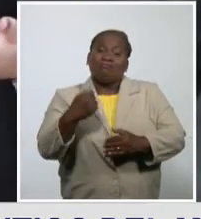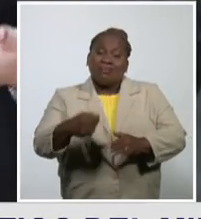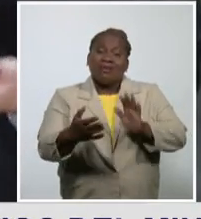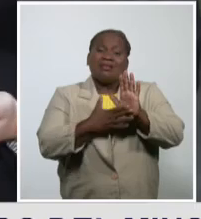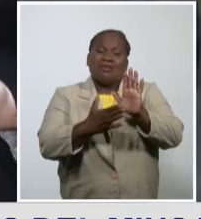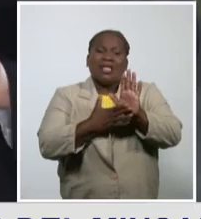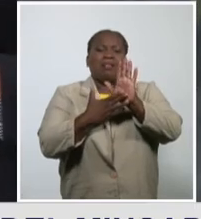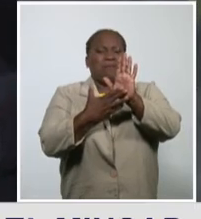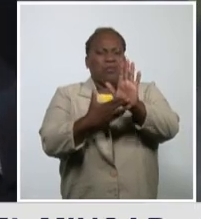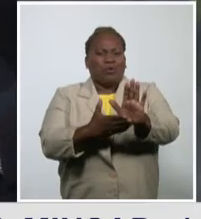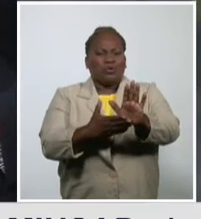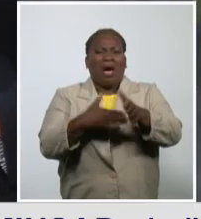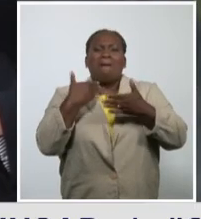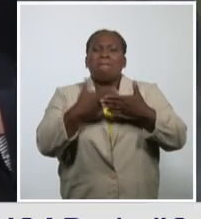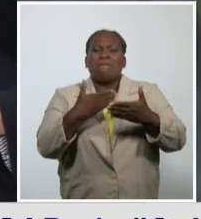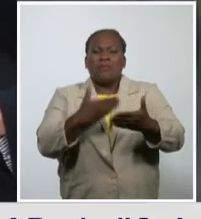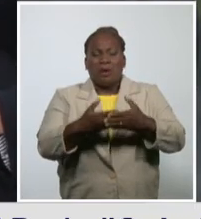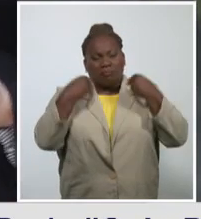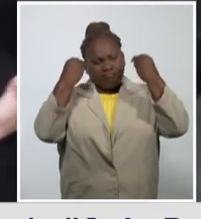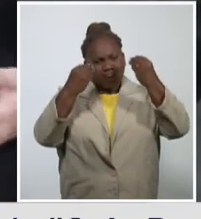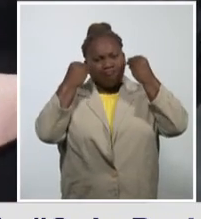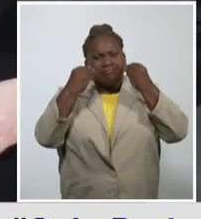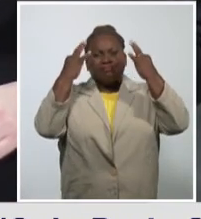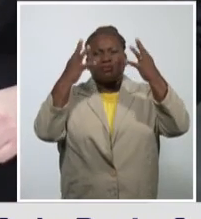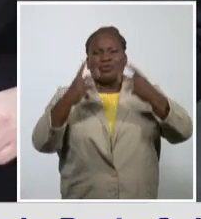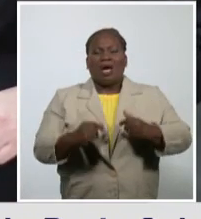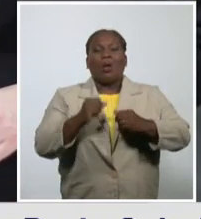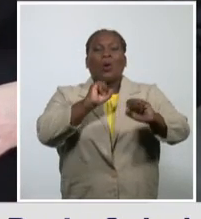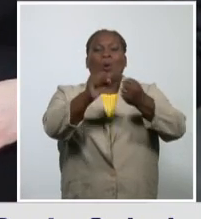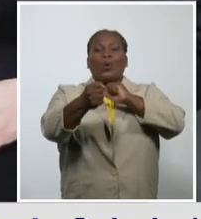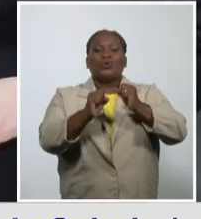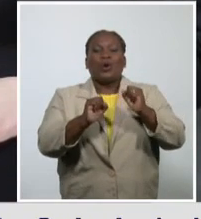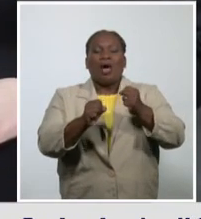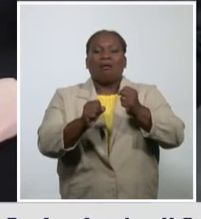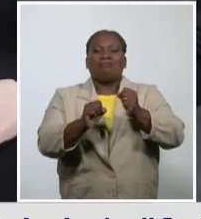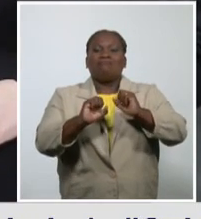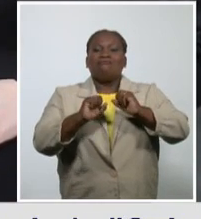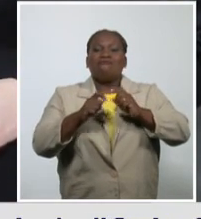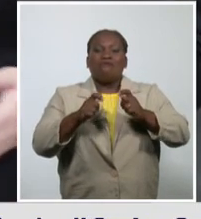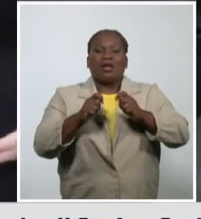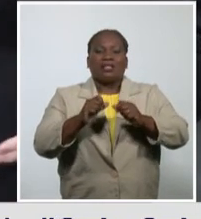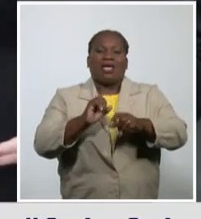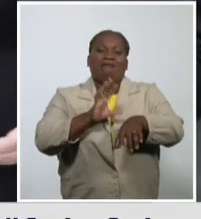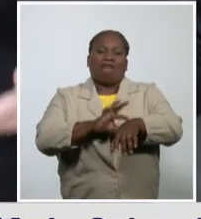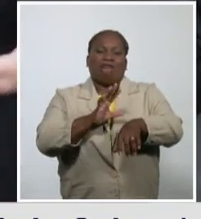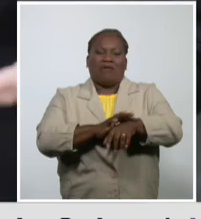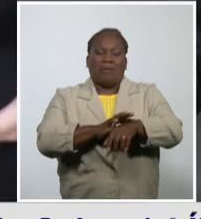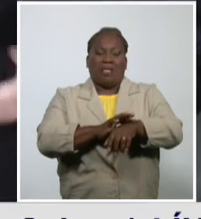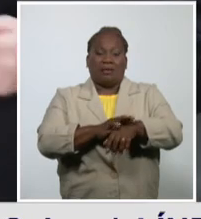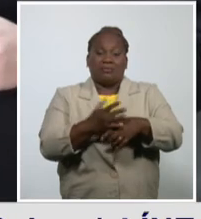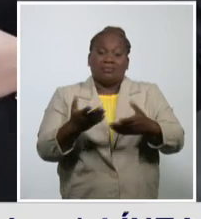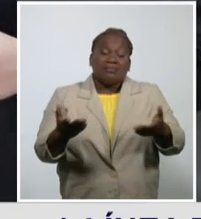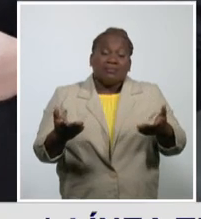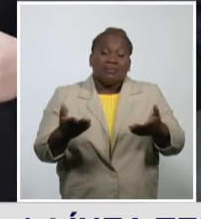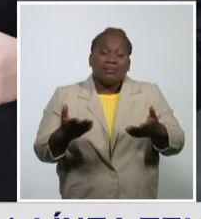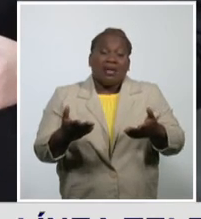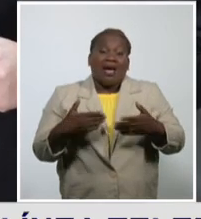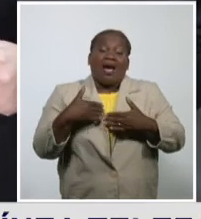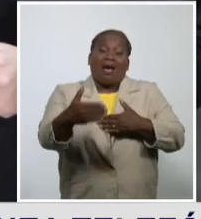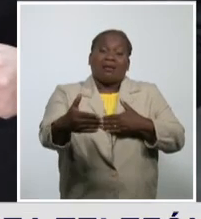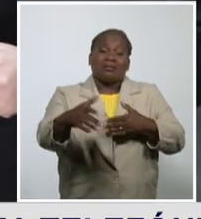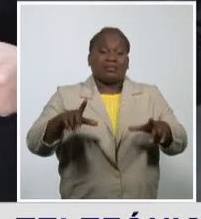ensayos y análisis de resultados para controlar con rigor al nuevo coronavirus. Entonces, mientras se cumplen los